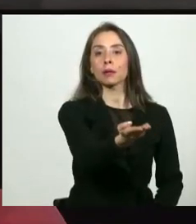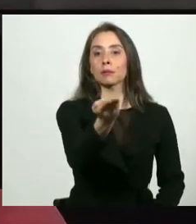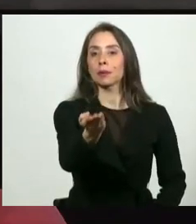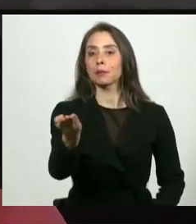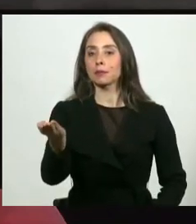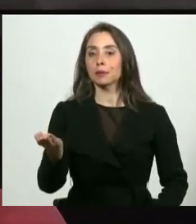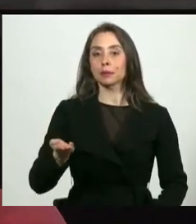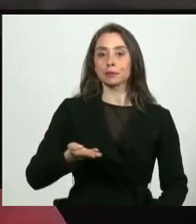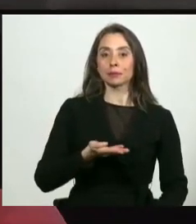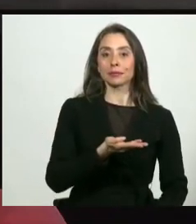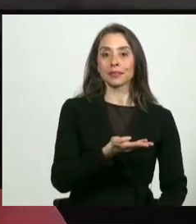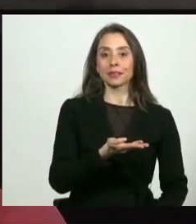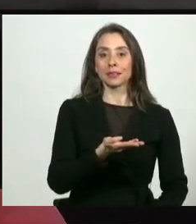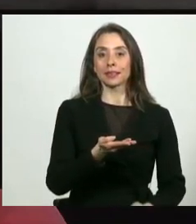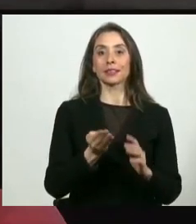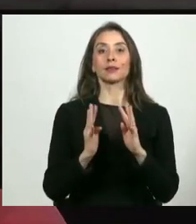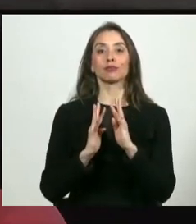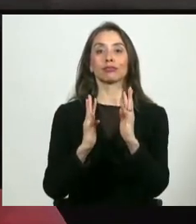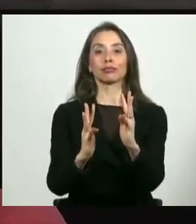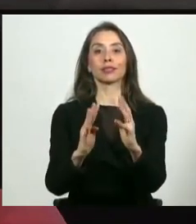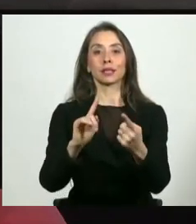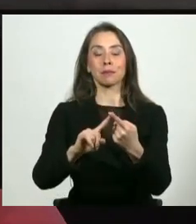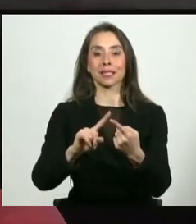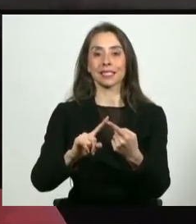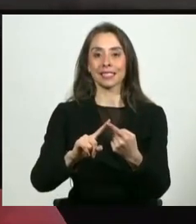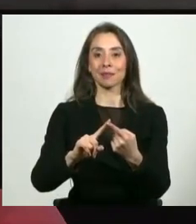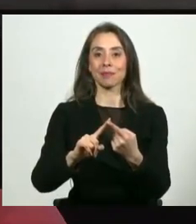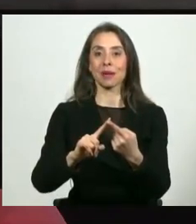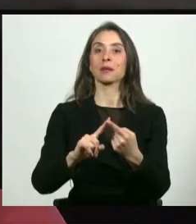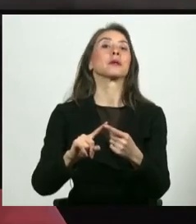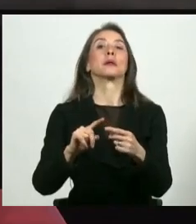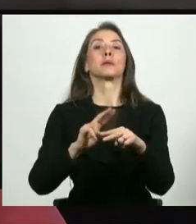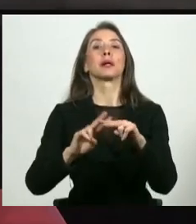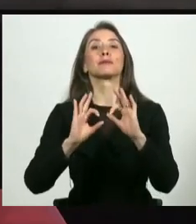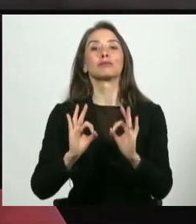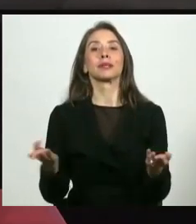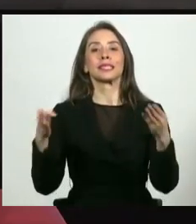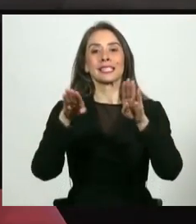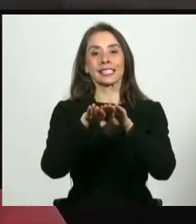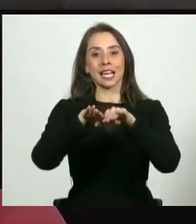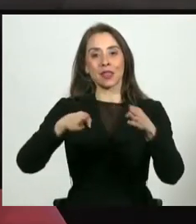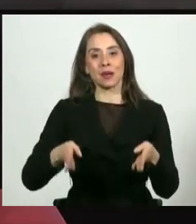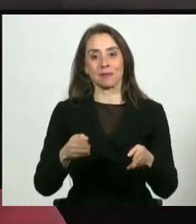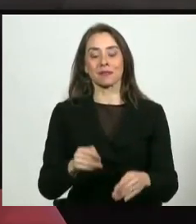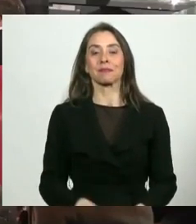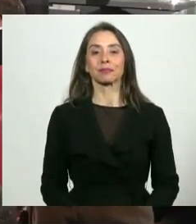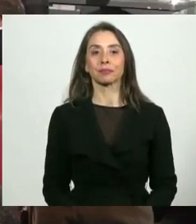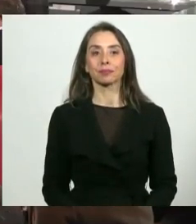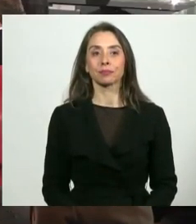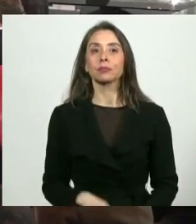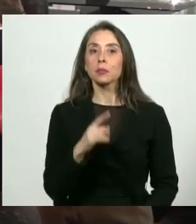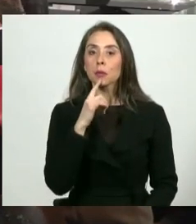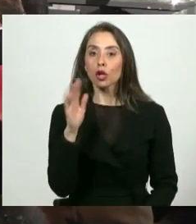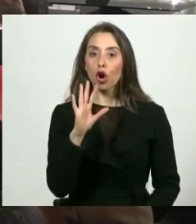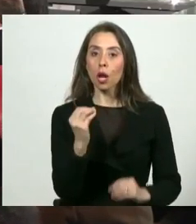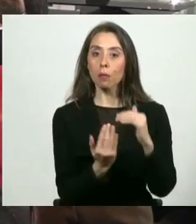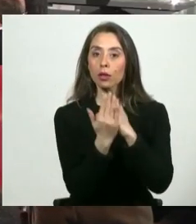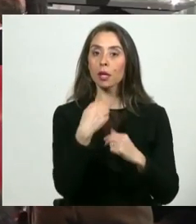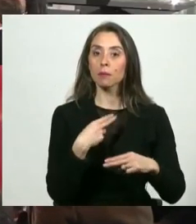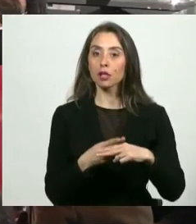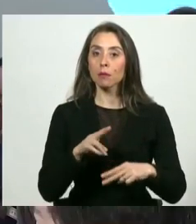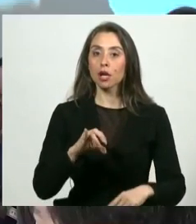a quienes están participando en el panel para hacer el cierre del mismo. Hola, buenos días. Mi nombre